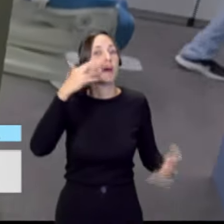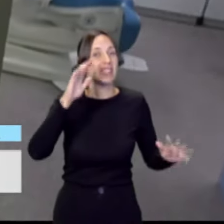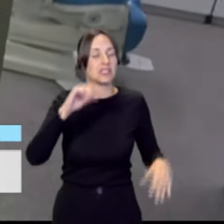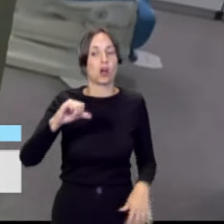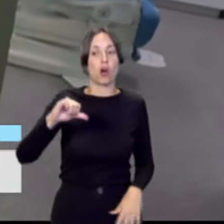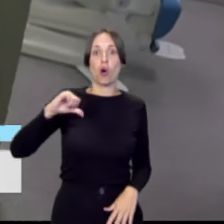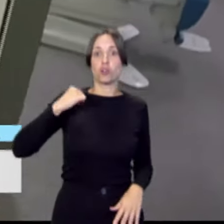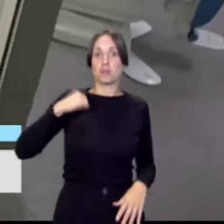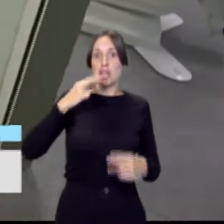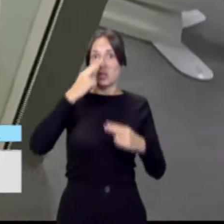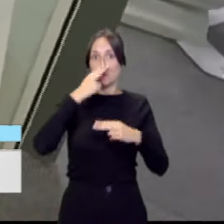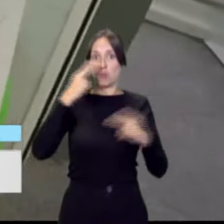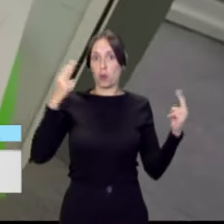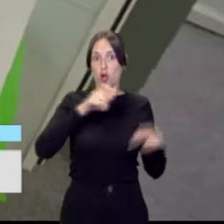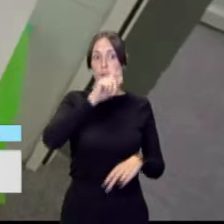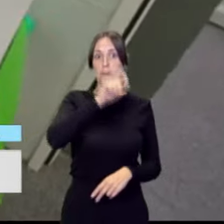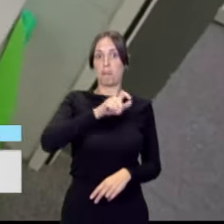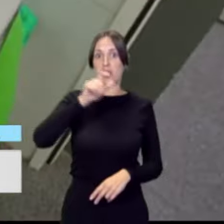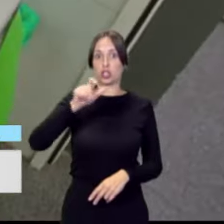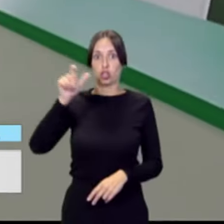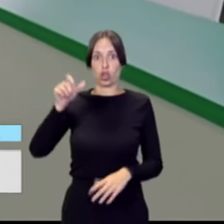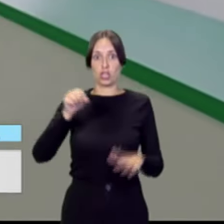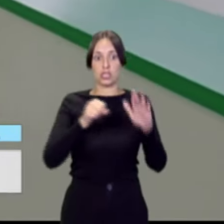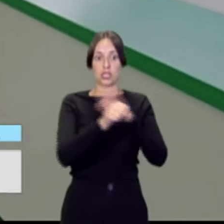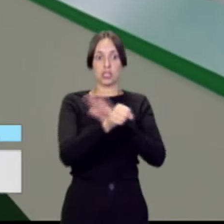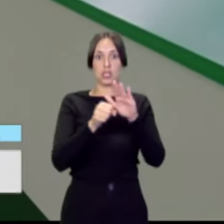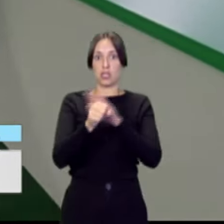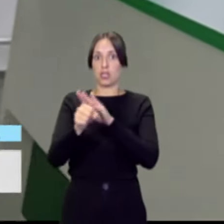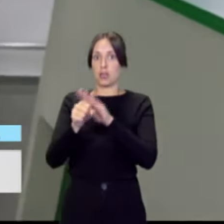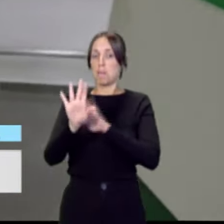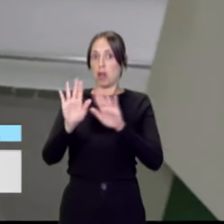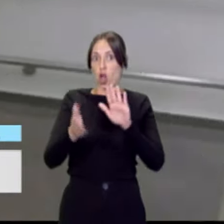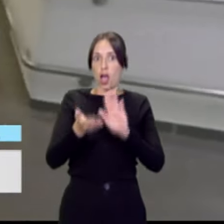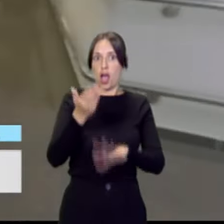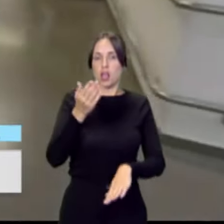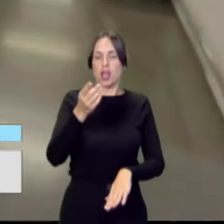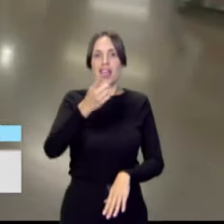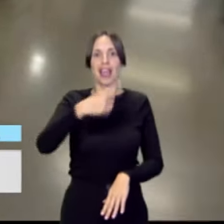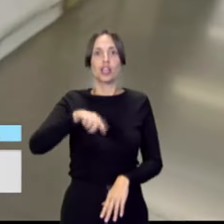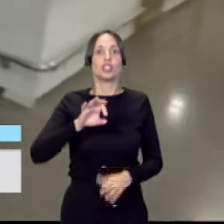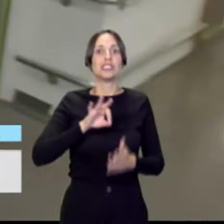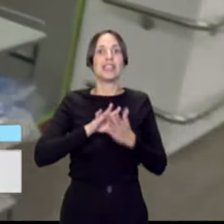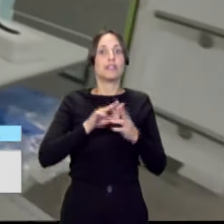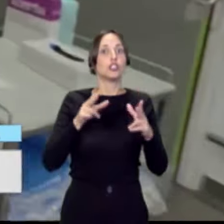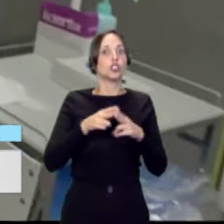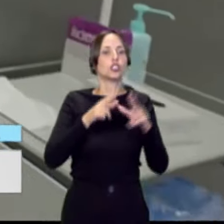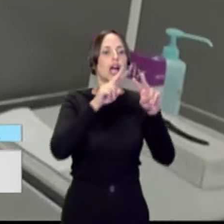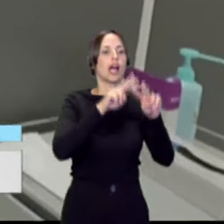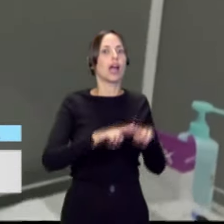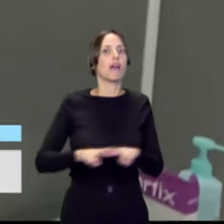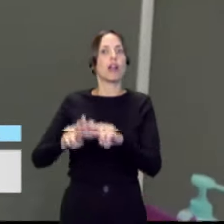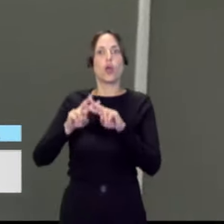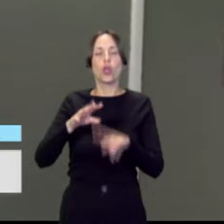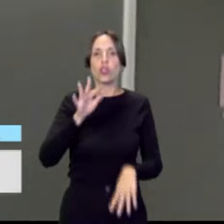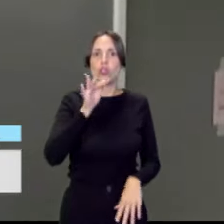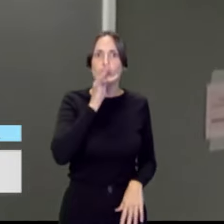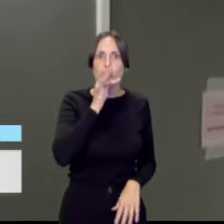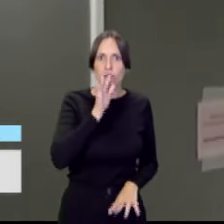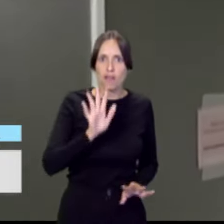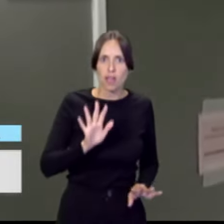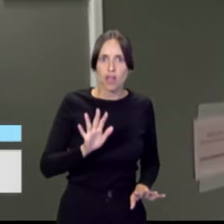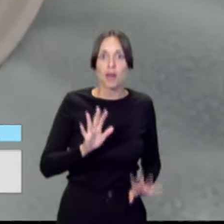hospitales públicos no están evaluados por los servicios sociales. Sí. Los que están en lista, sí, esos